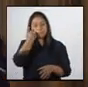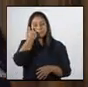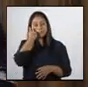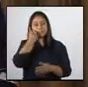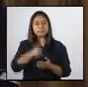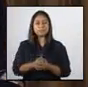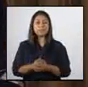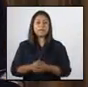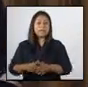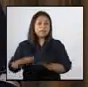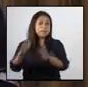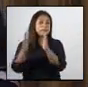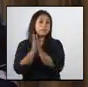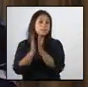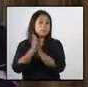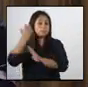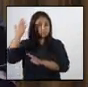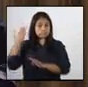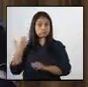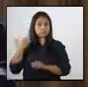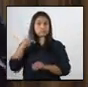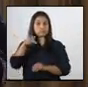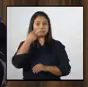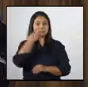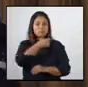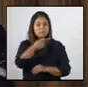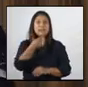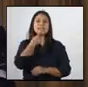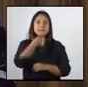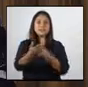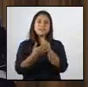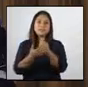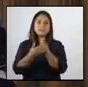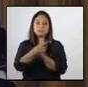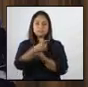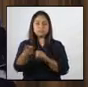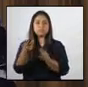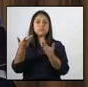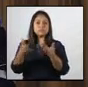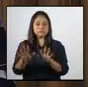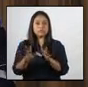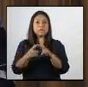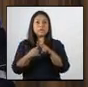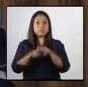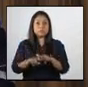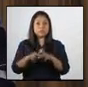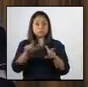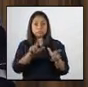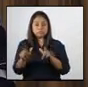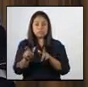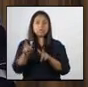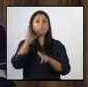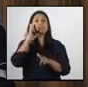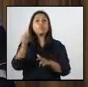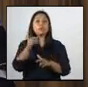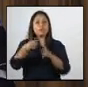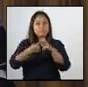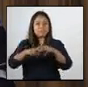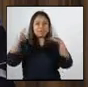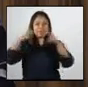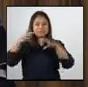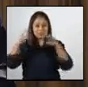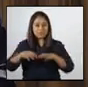domingo de la semana pasada lo anunciamos y nos adelantamos activando los protocolos necesarios debido al ingreso de un sistema de baja presión